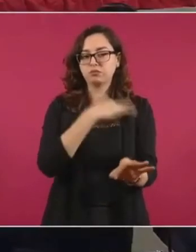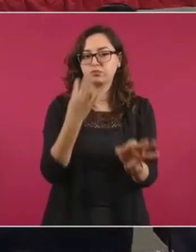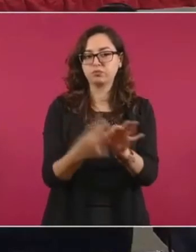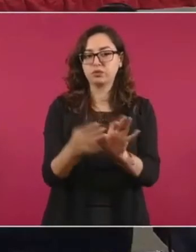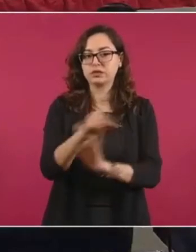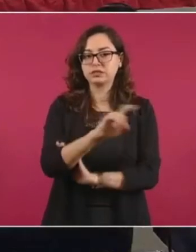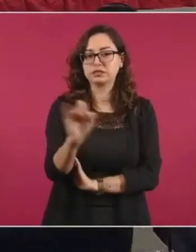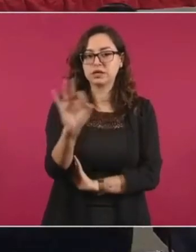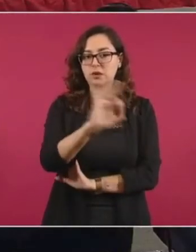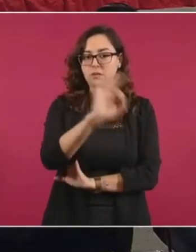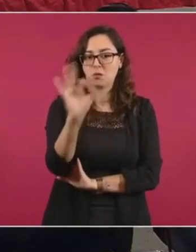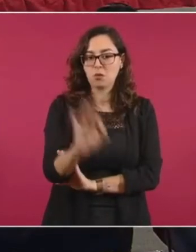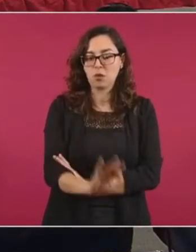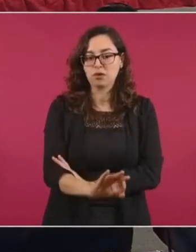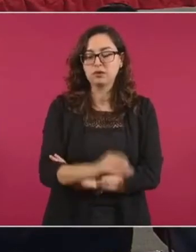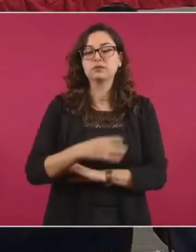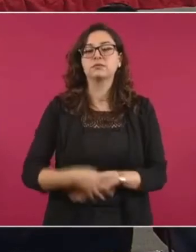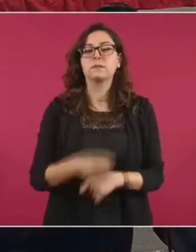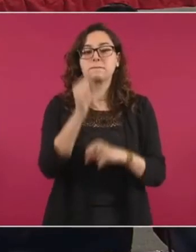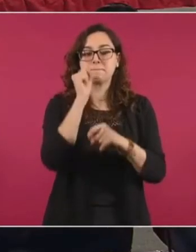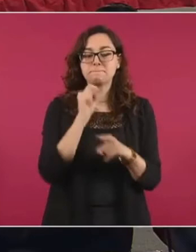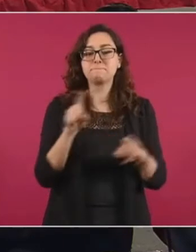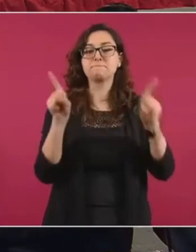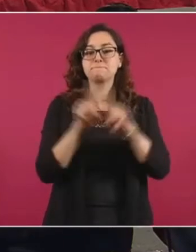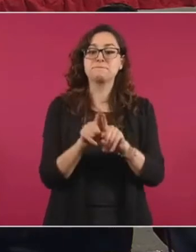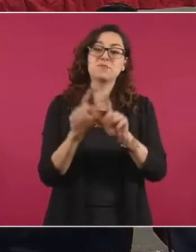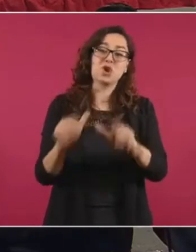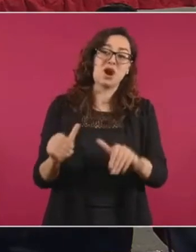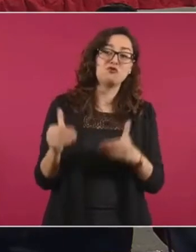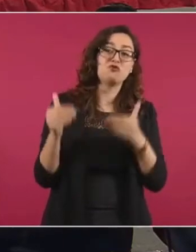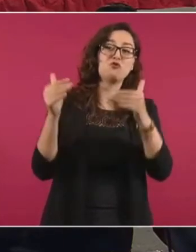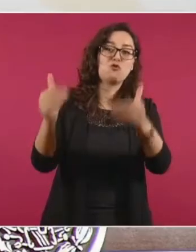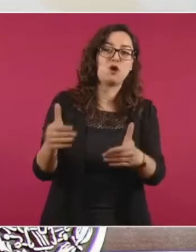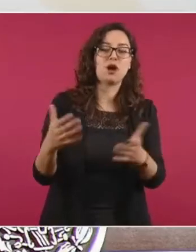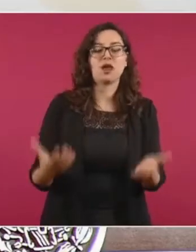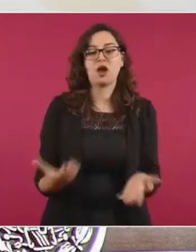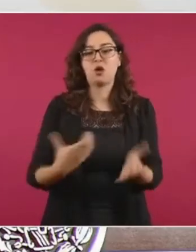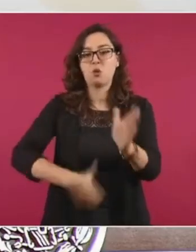Construcción de la subestación eléctrica del Cárcamo número 5 al